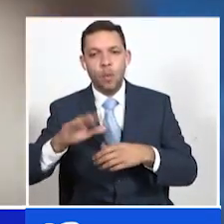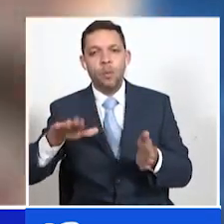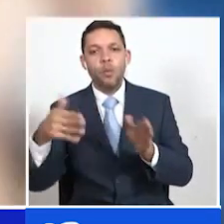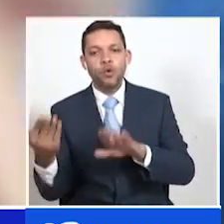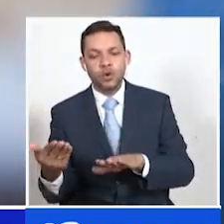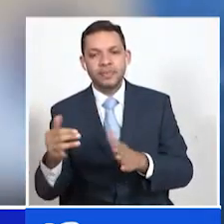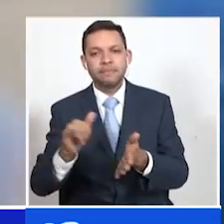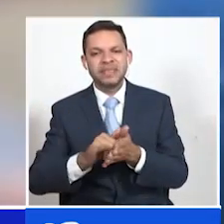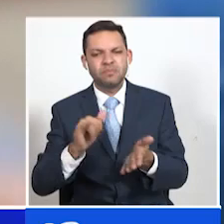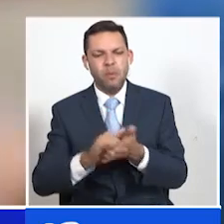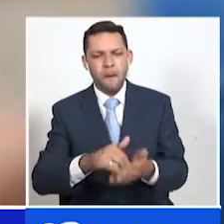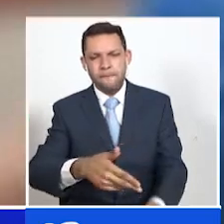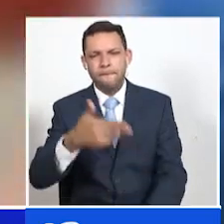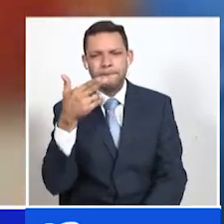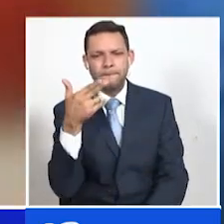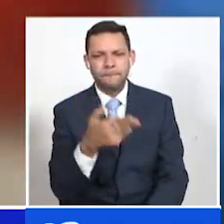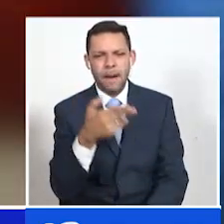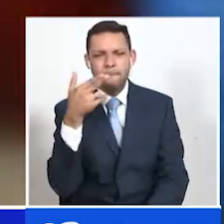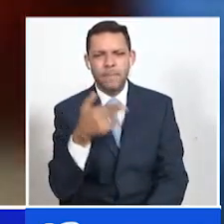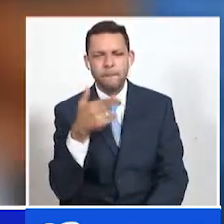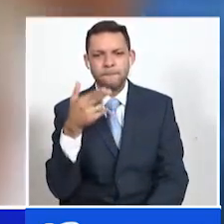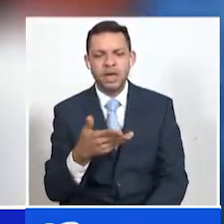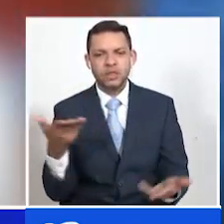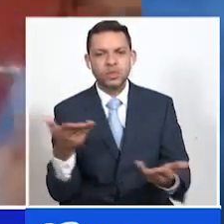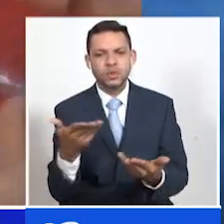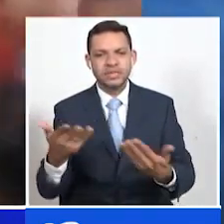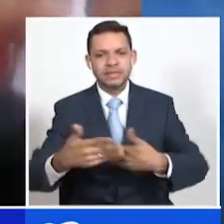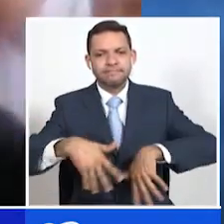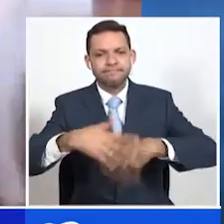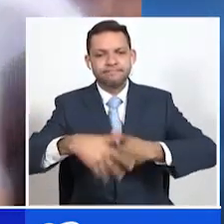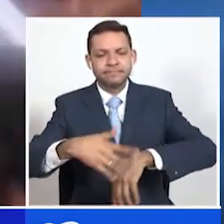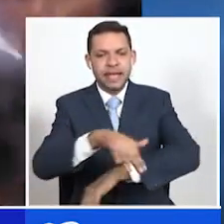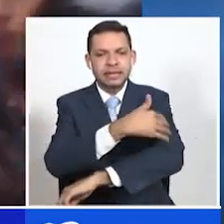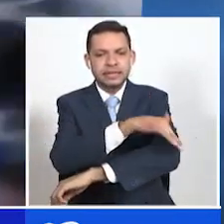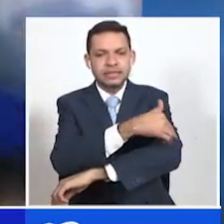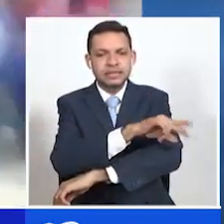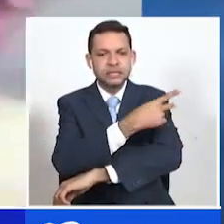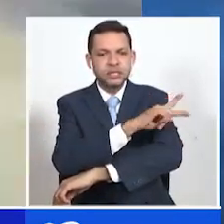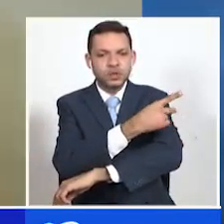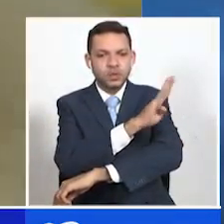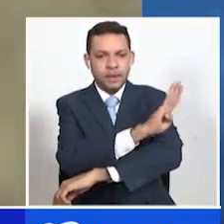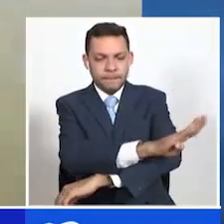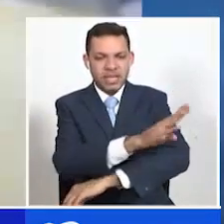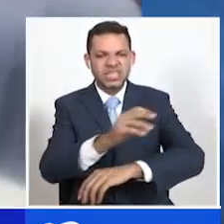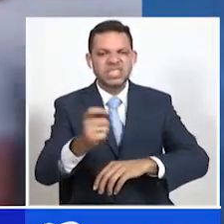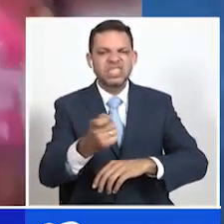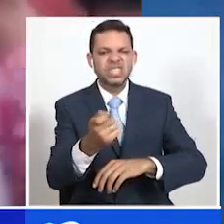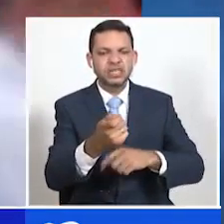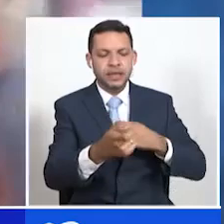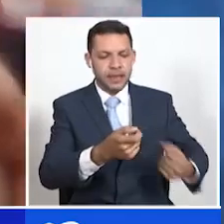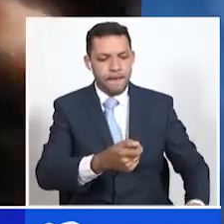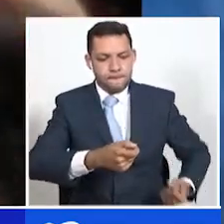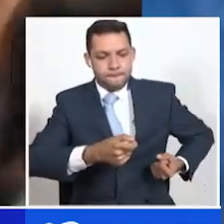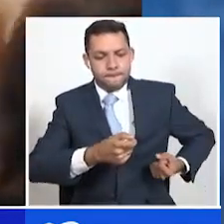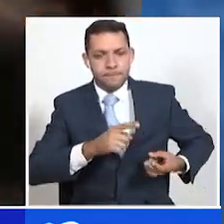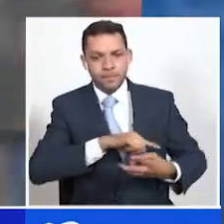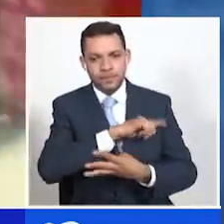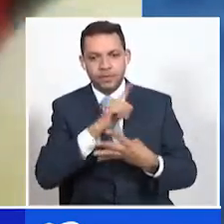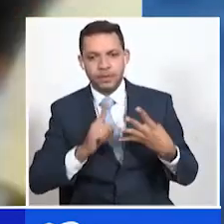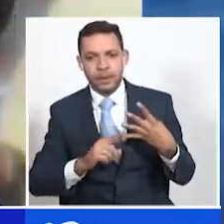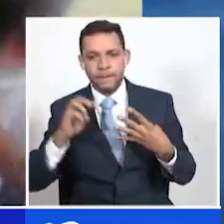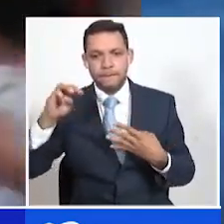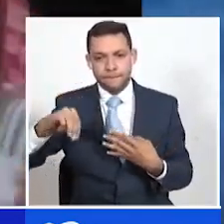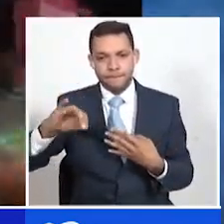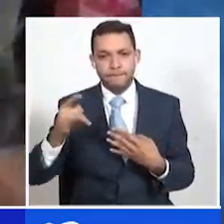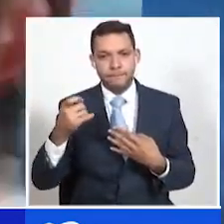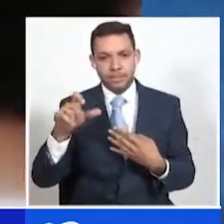varios disparos. El hecho se registró en la calle 12B con carrera sexta, en el sector de la Plaza de Mercado. Milagros Hernández, de 40 años, que